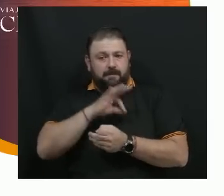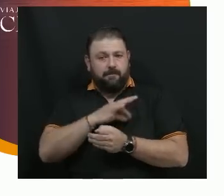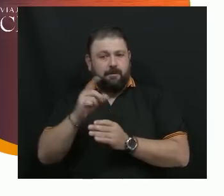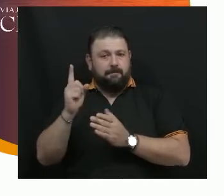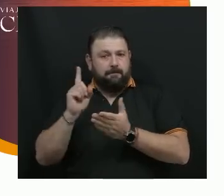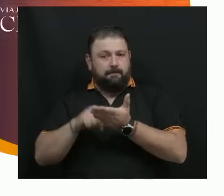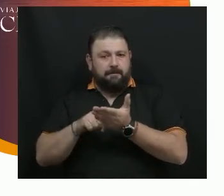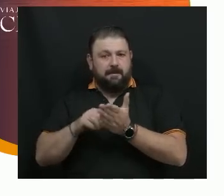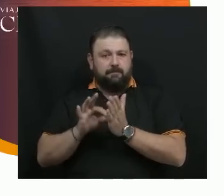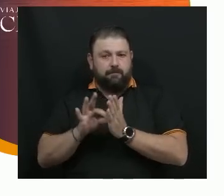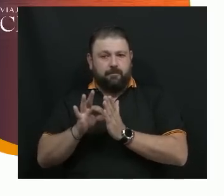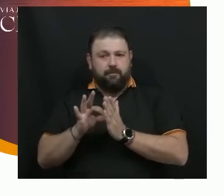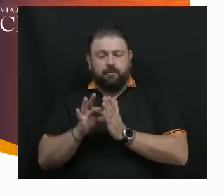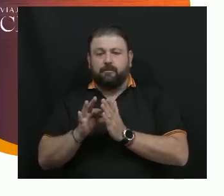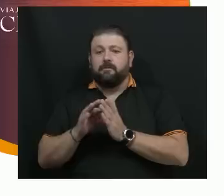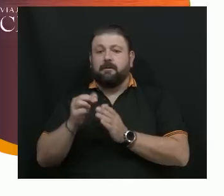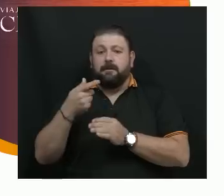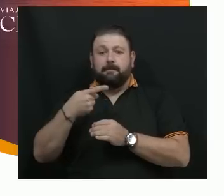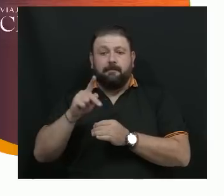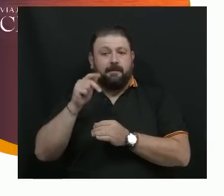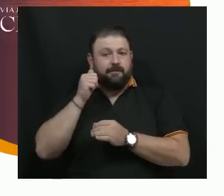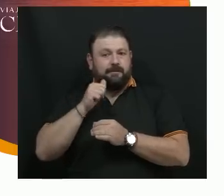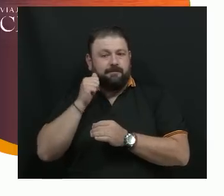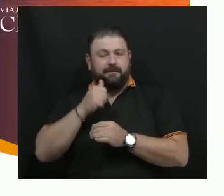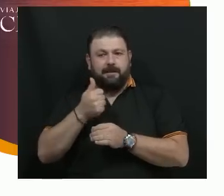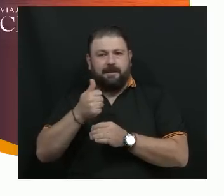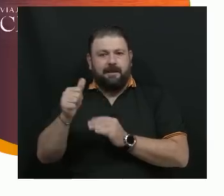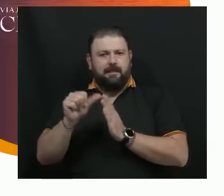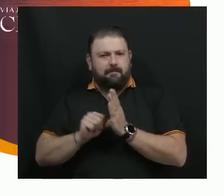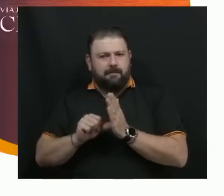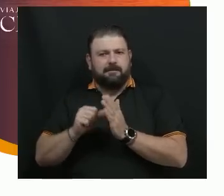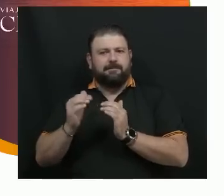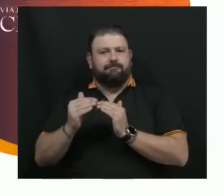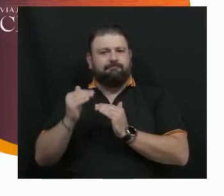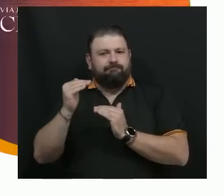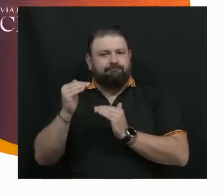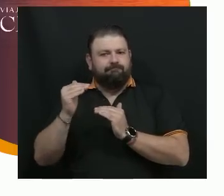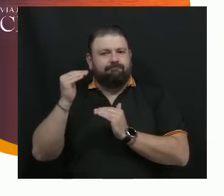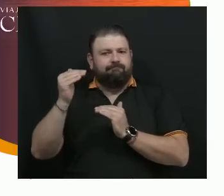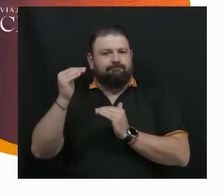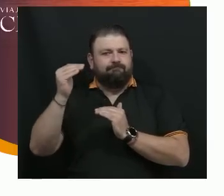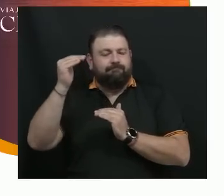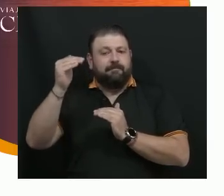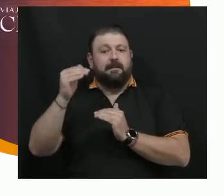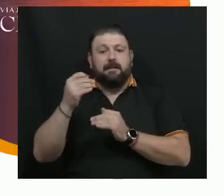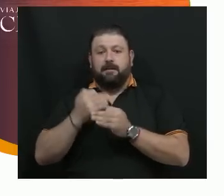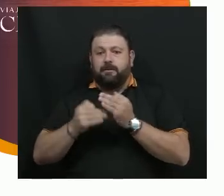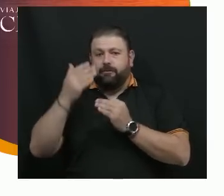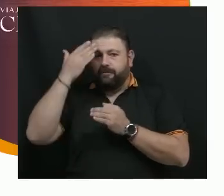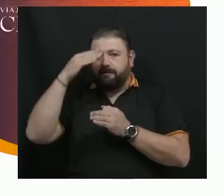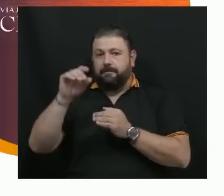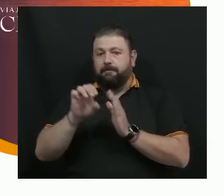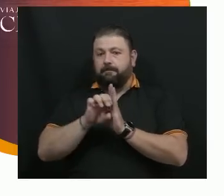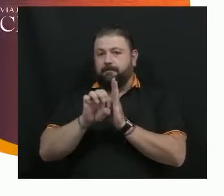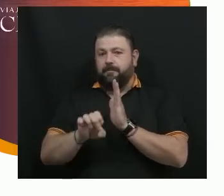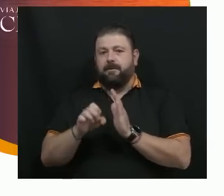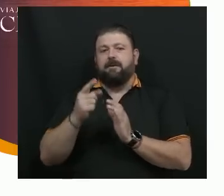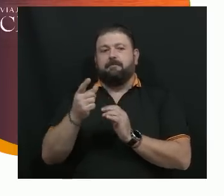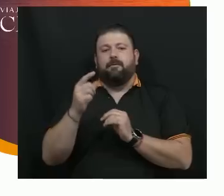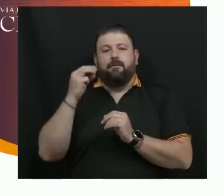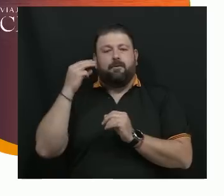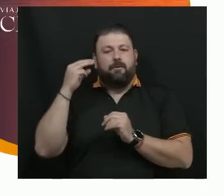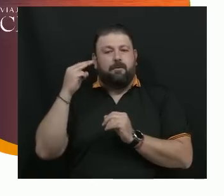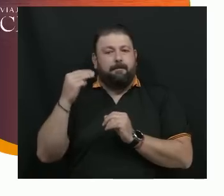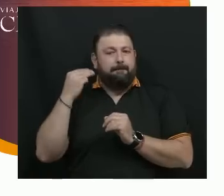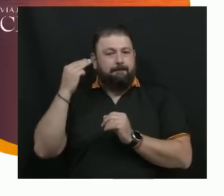pues como cada mes sube, ahora son 6,000 más los 1,000 que me quedaste de ver de marzo. Entonces tu meta total es de 7,000, ¿no? Este